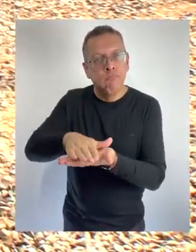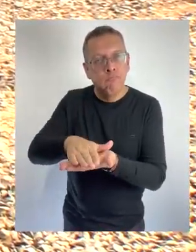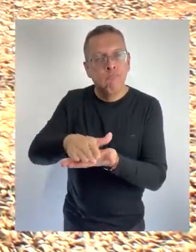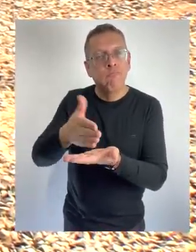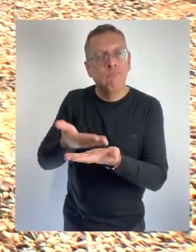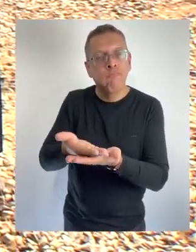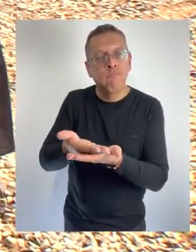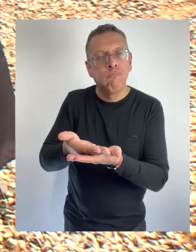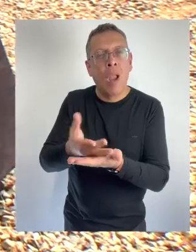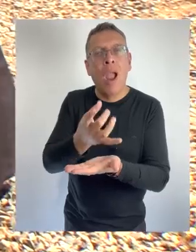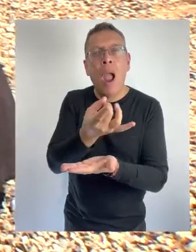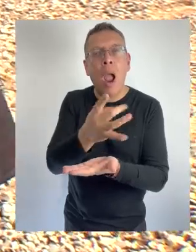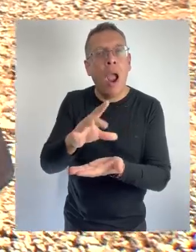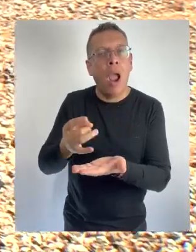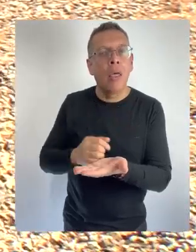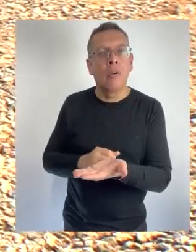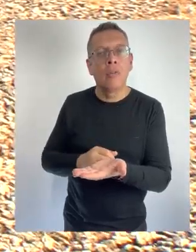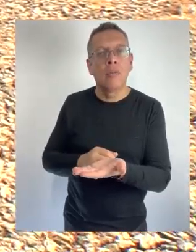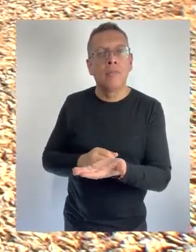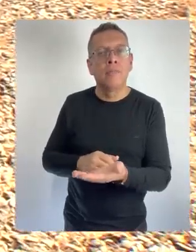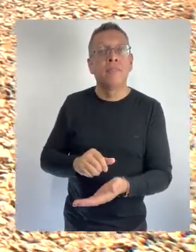lado? Mira. 5 minutos,